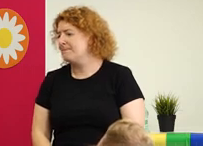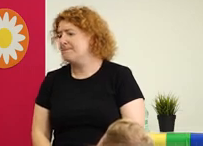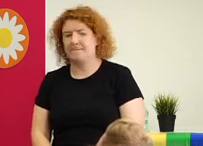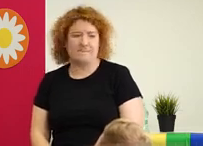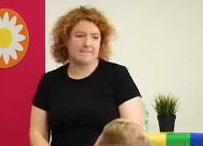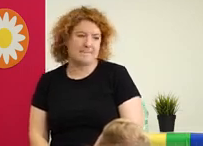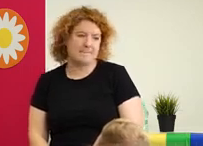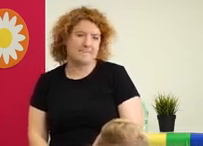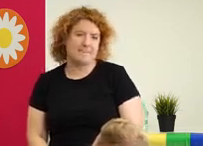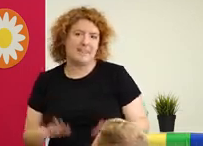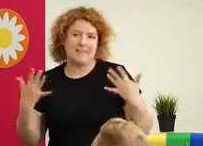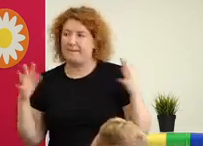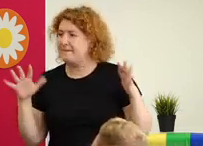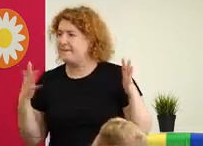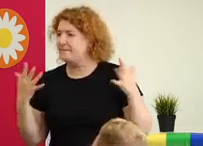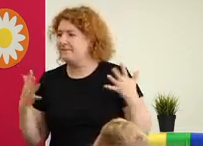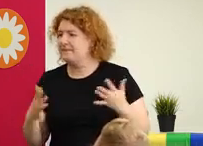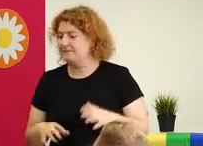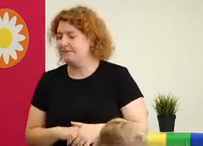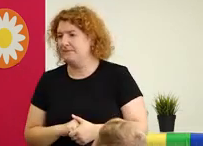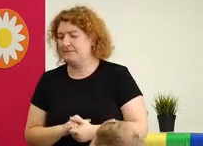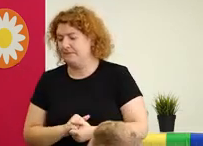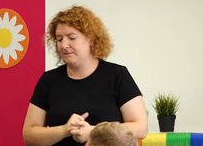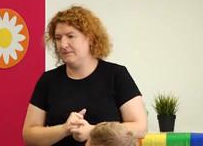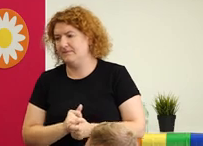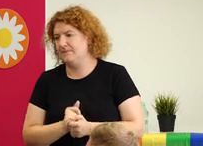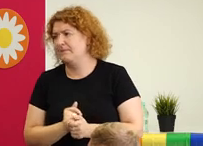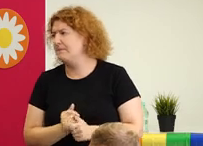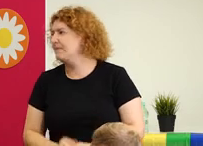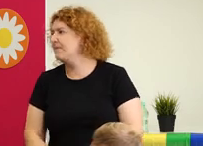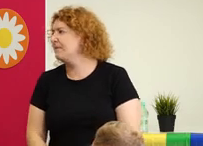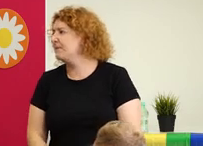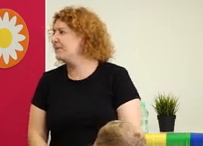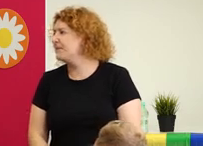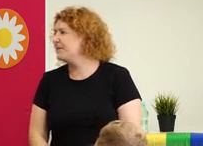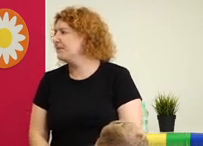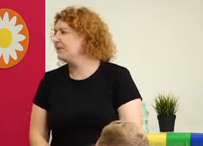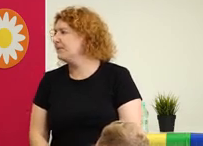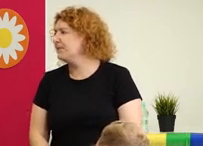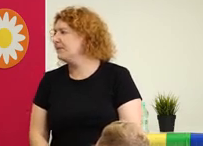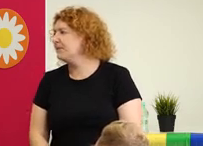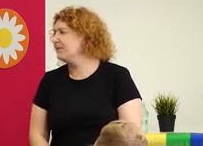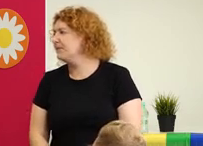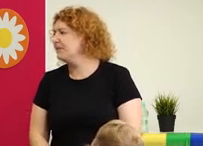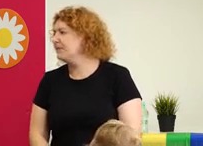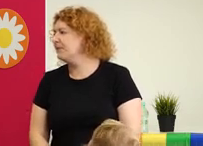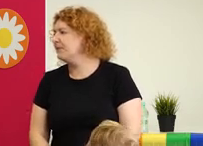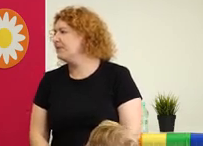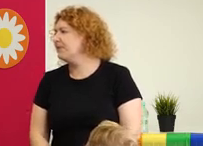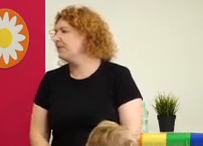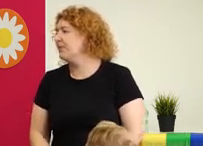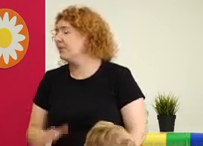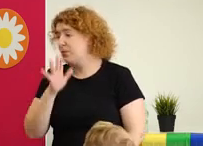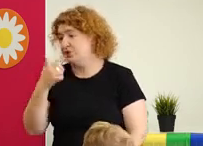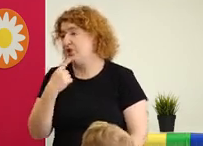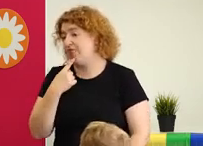pero resiliencia y resistencia, y nos pusimos de pie y ganamos, y nosotras estamos ya ganando una